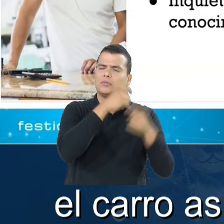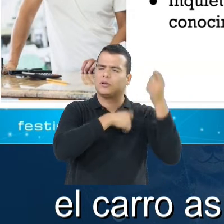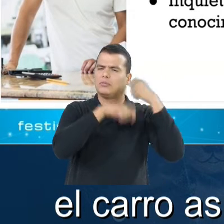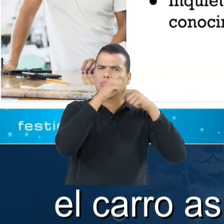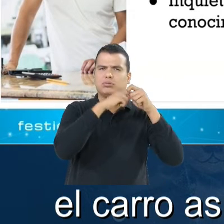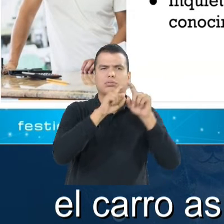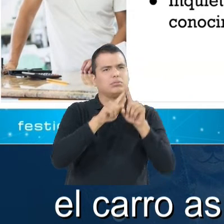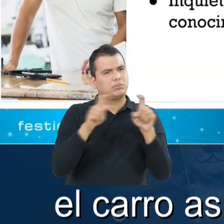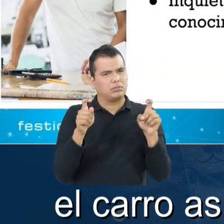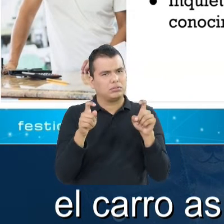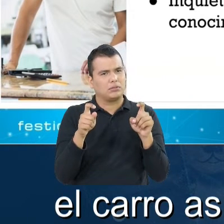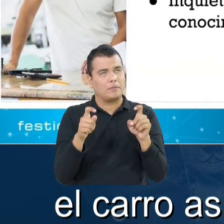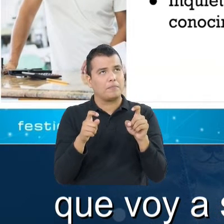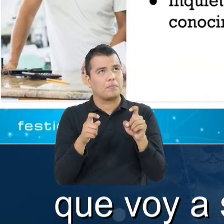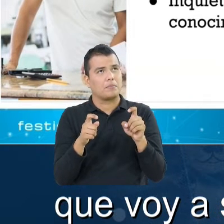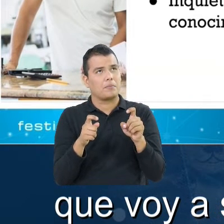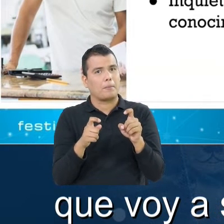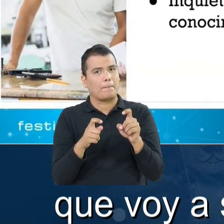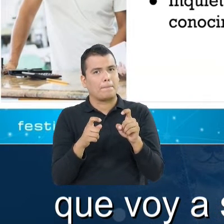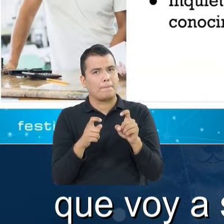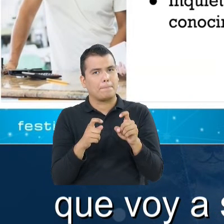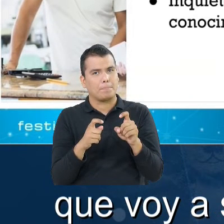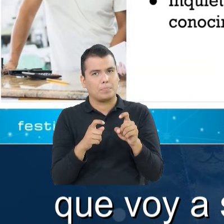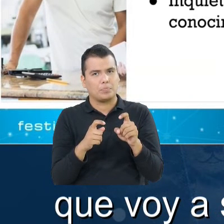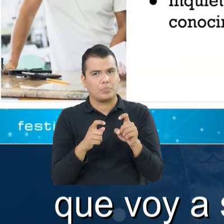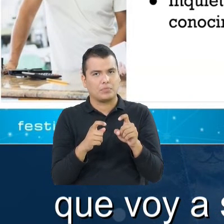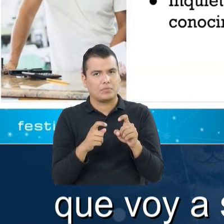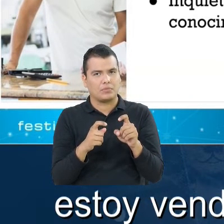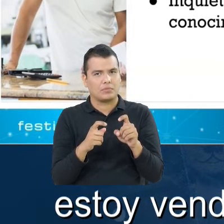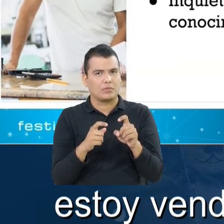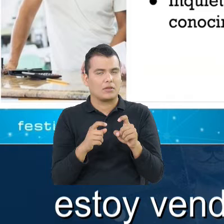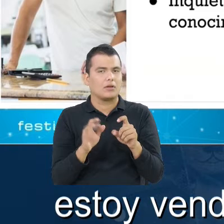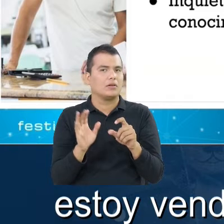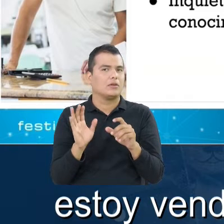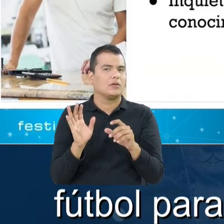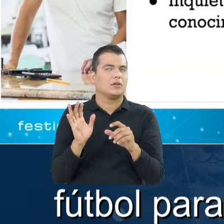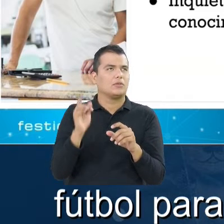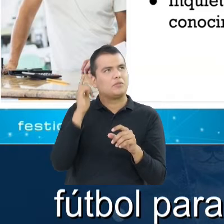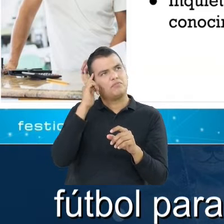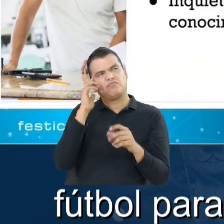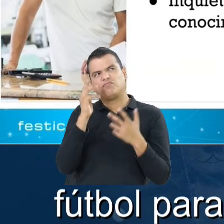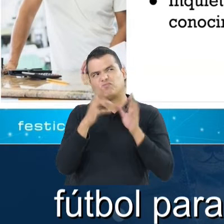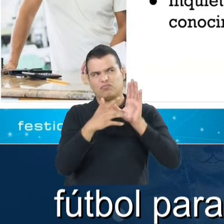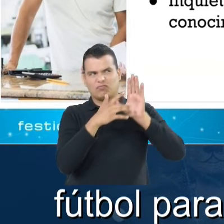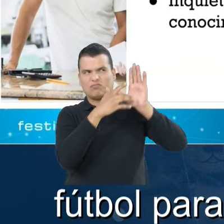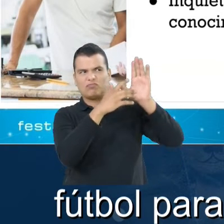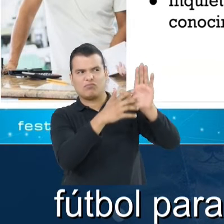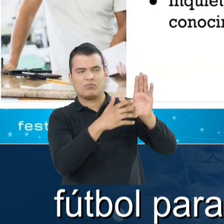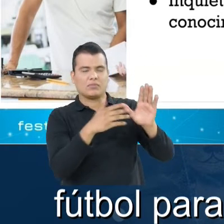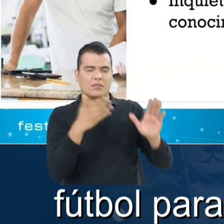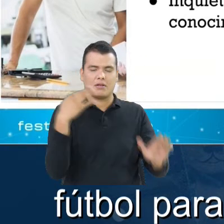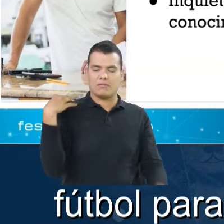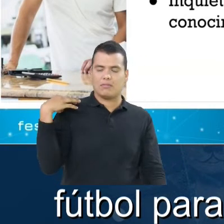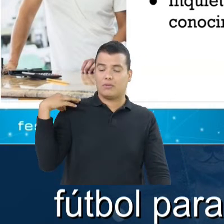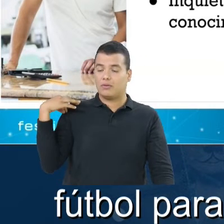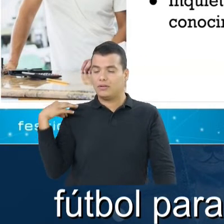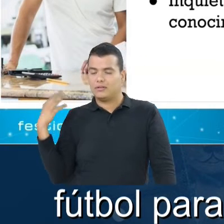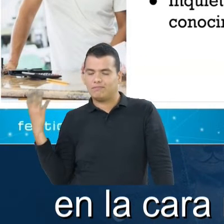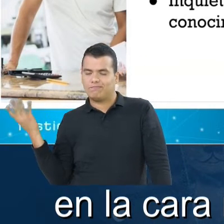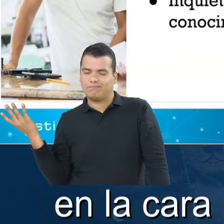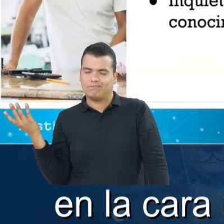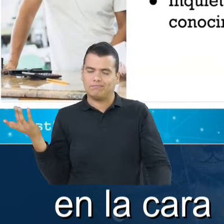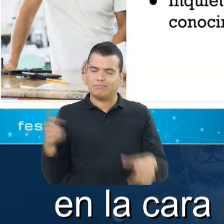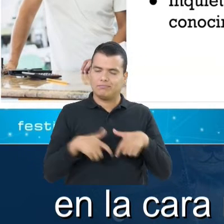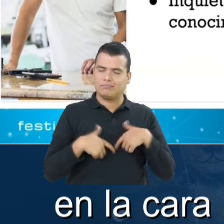estas diademas para fútbol para que no se les meta el pelo en la cara a mi buyer persona. Y lo que quiero es poner una modelo así súper sexy en